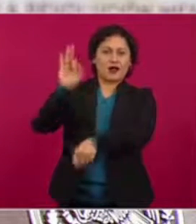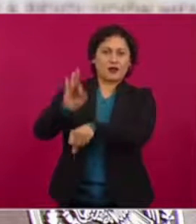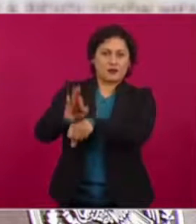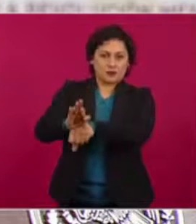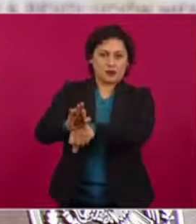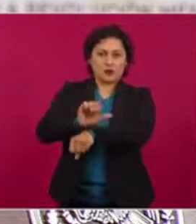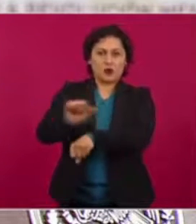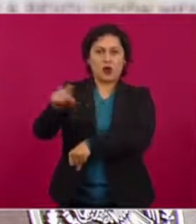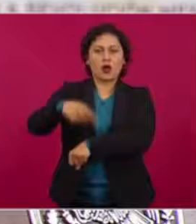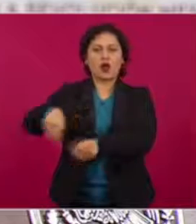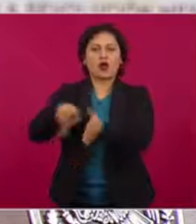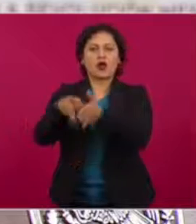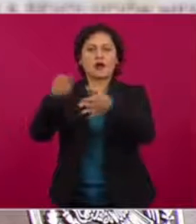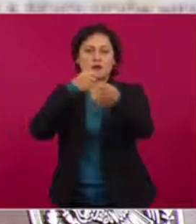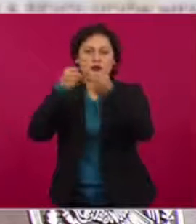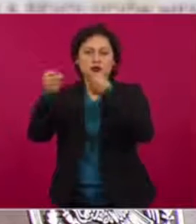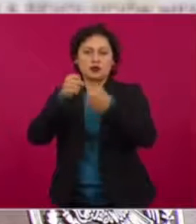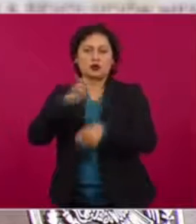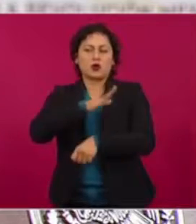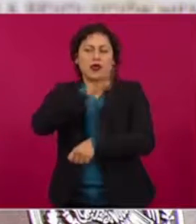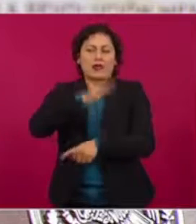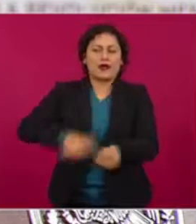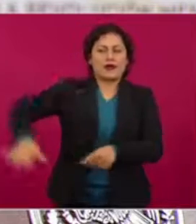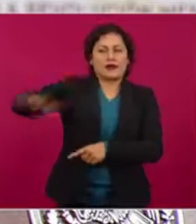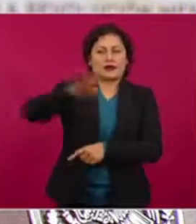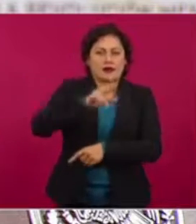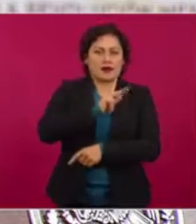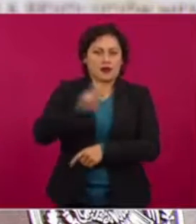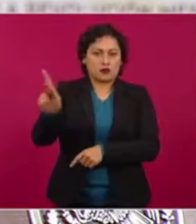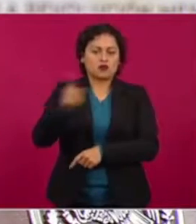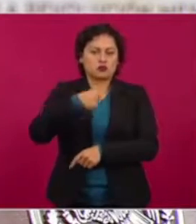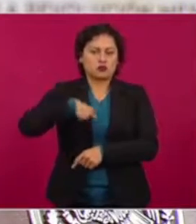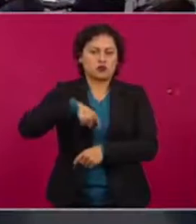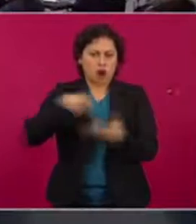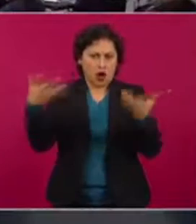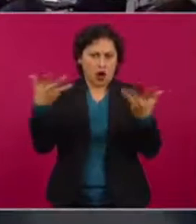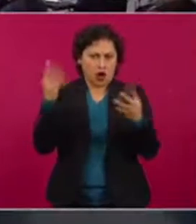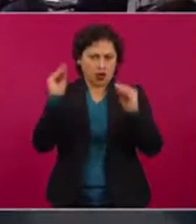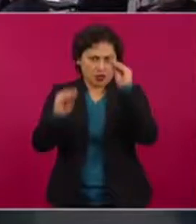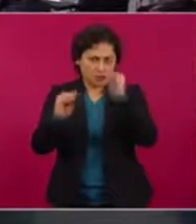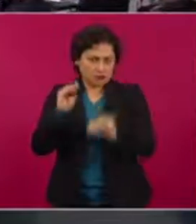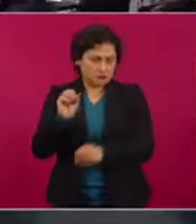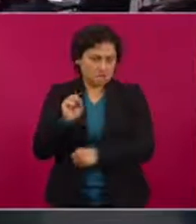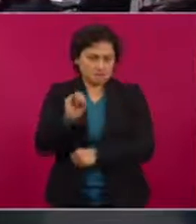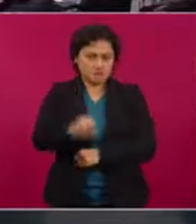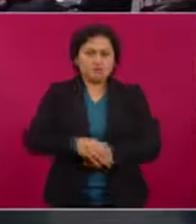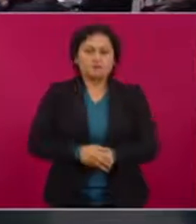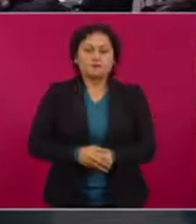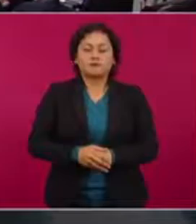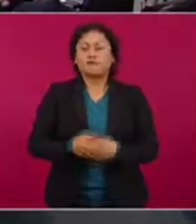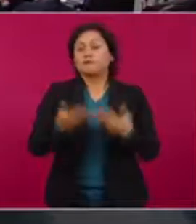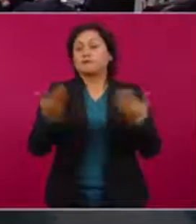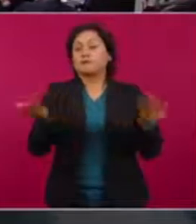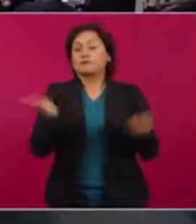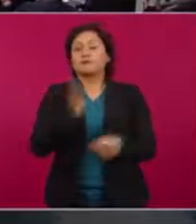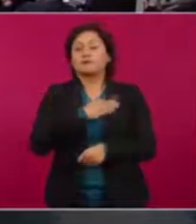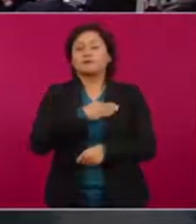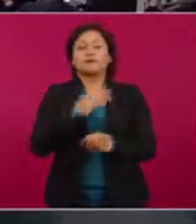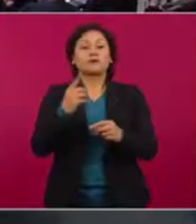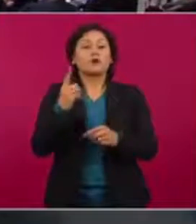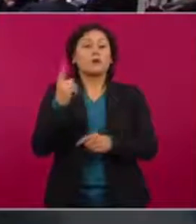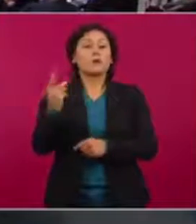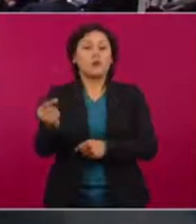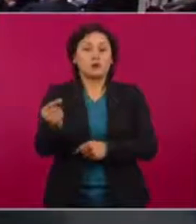a periodistas en general, sí, y lo vamos a hacer. Bueno, vámonos porque si no se nos acaba el tiempo. Es